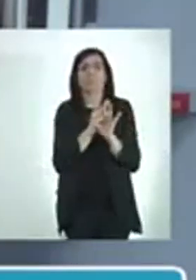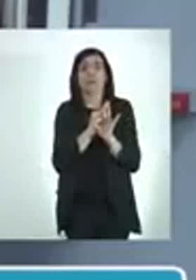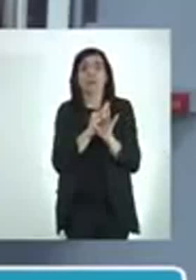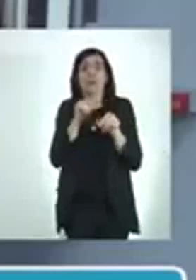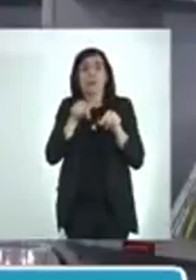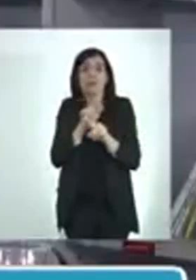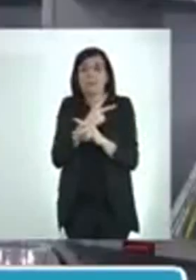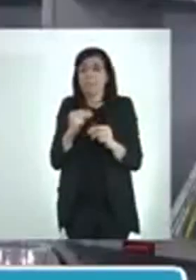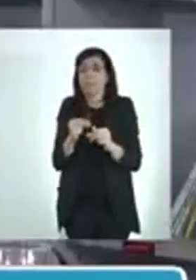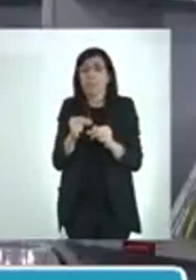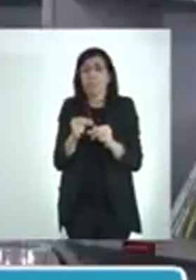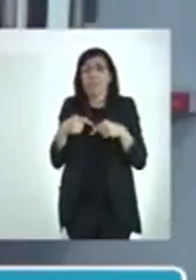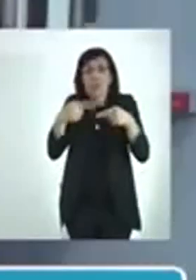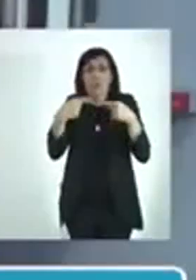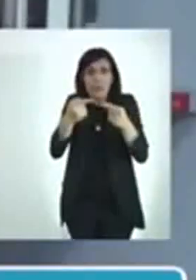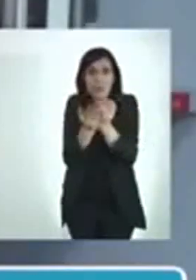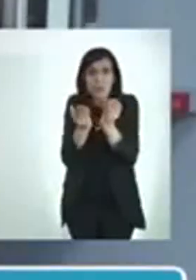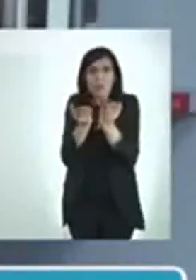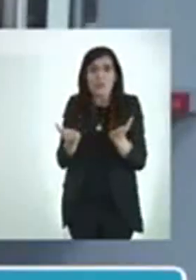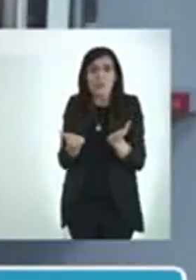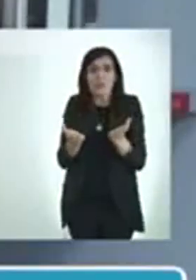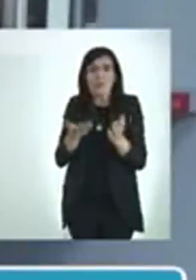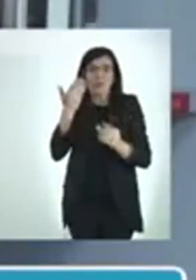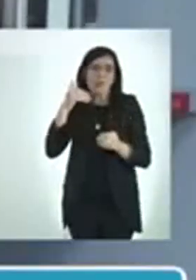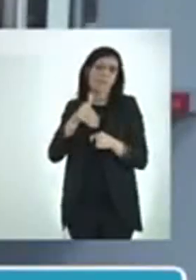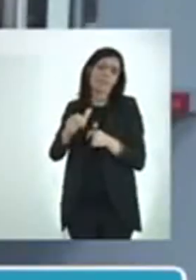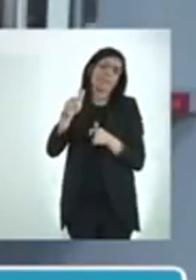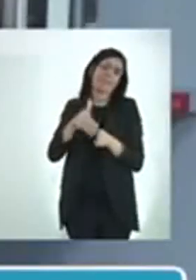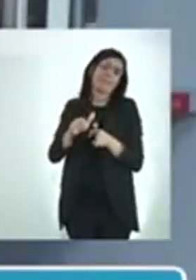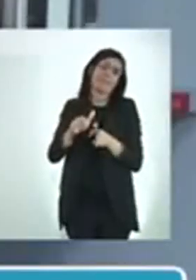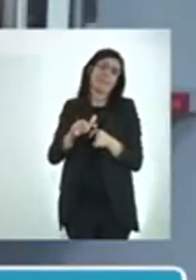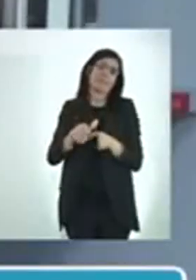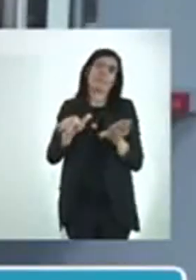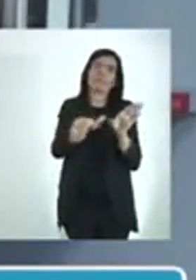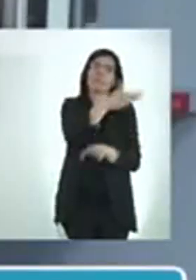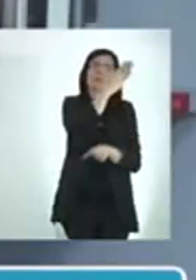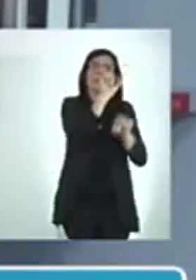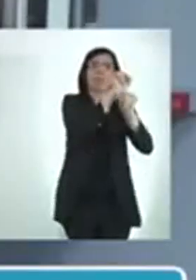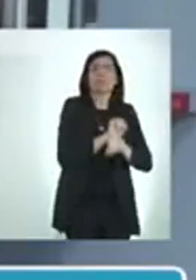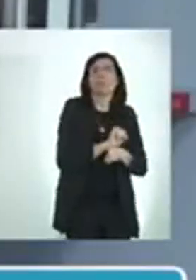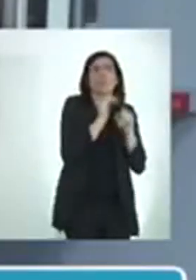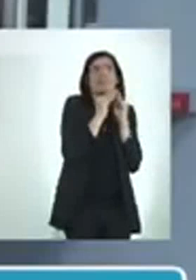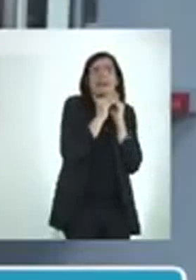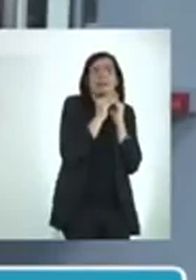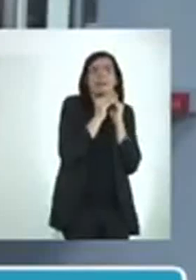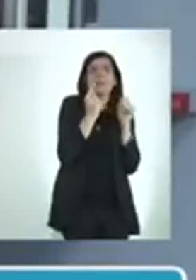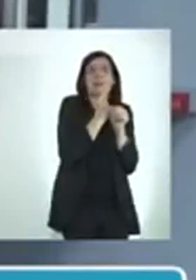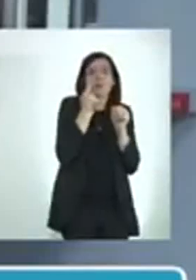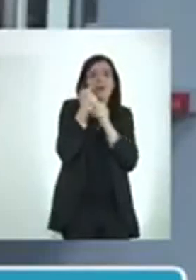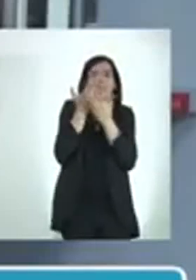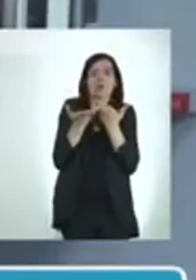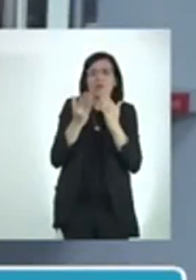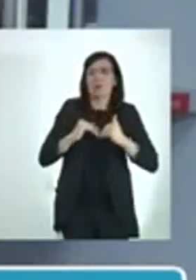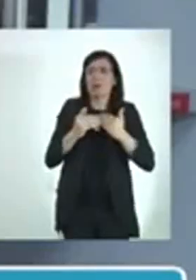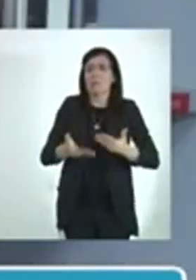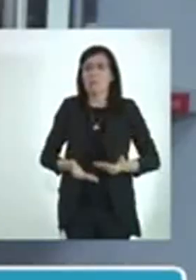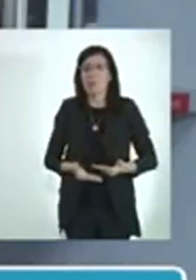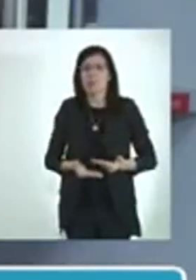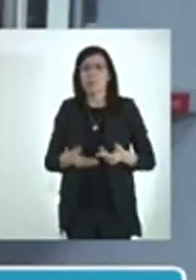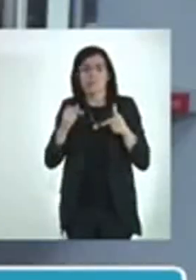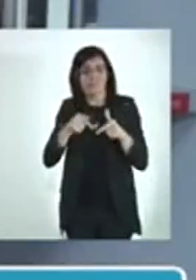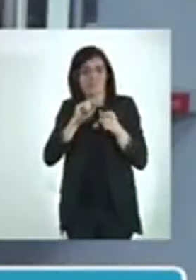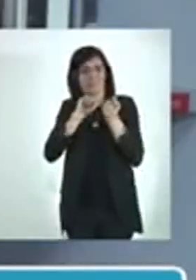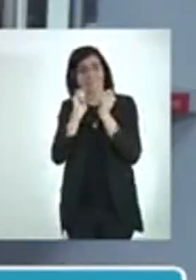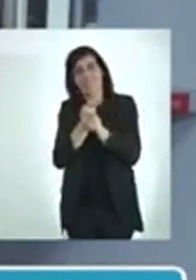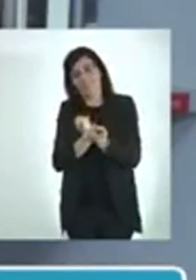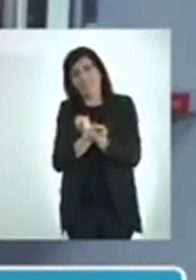entonces, discriminación. Son todas esas historias las que están en el equipo docente, en el ámbito de la familia educativa, que son las que hay